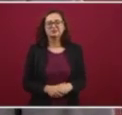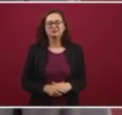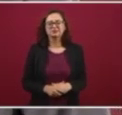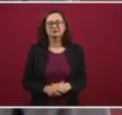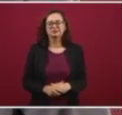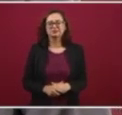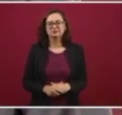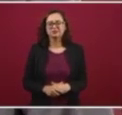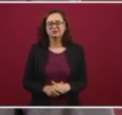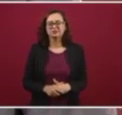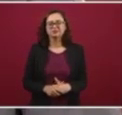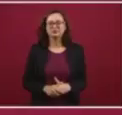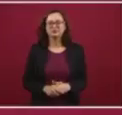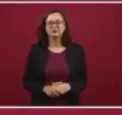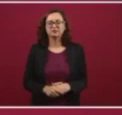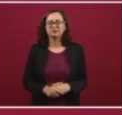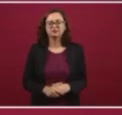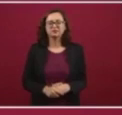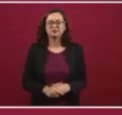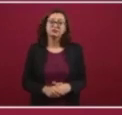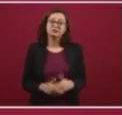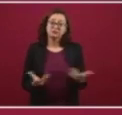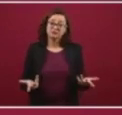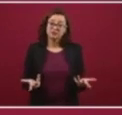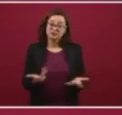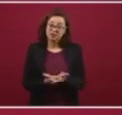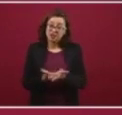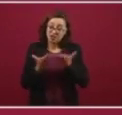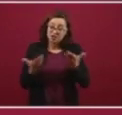es necesario que todos nos portemos bien